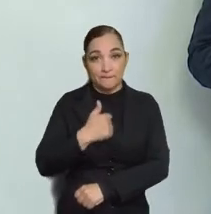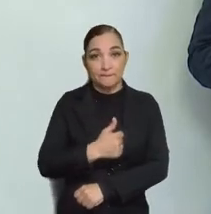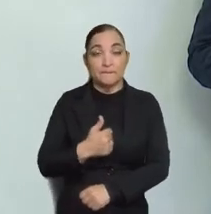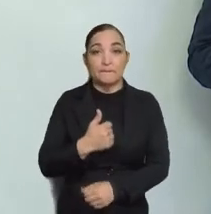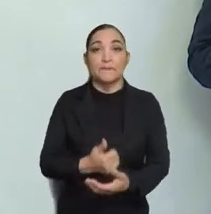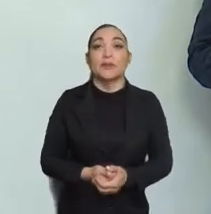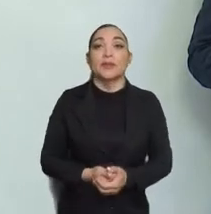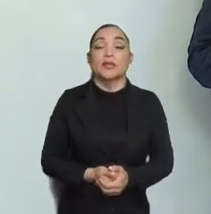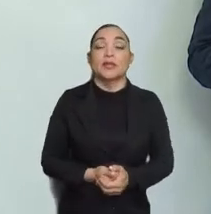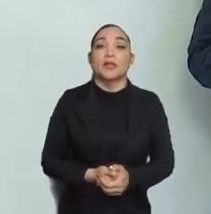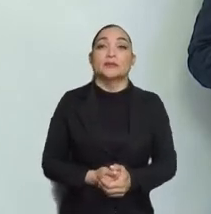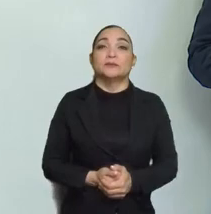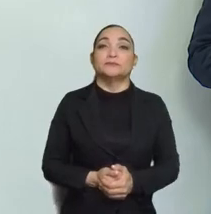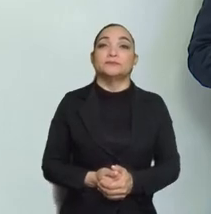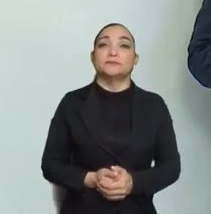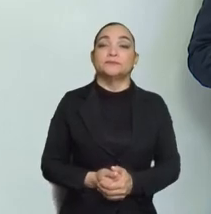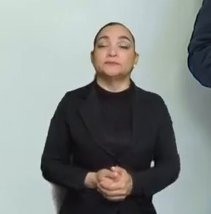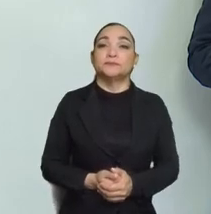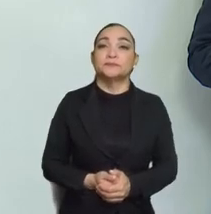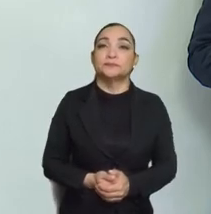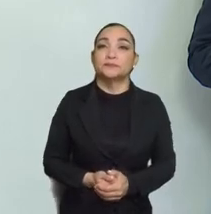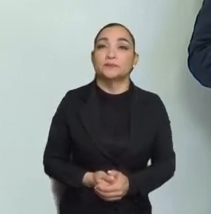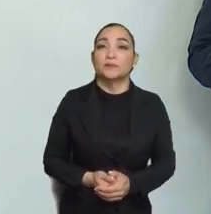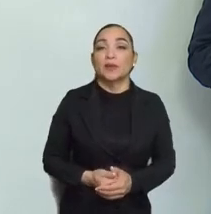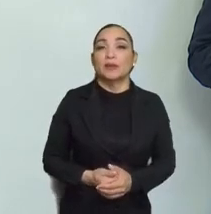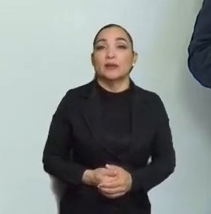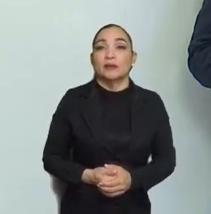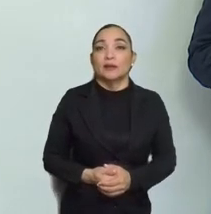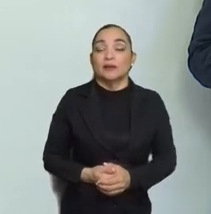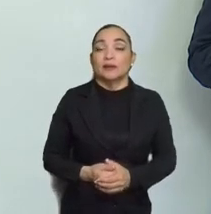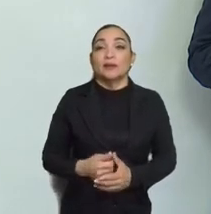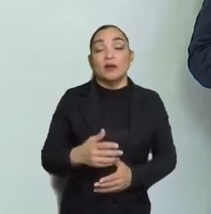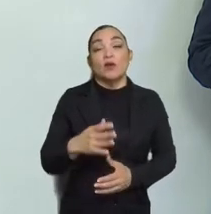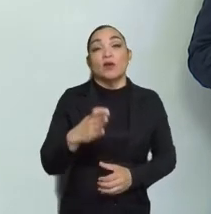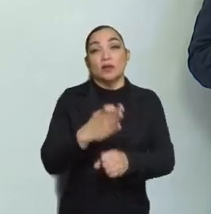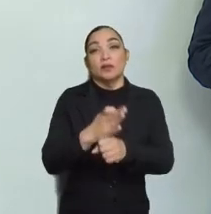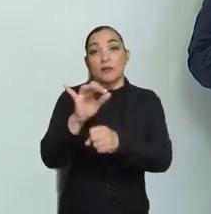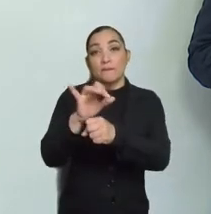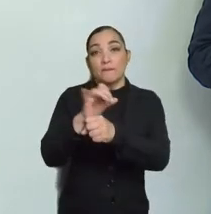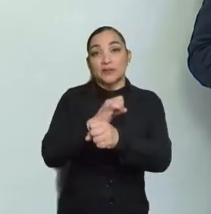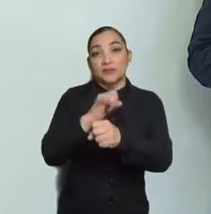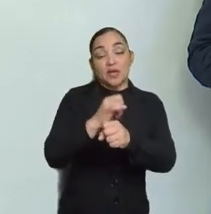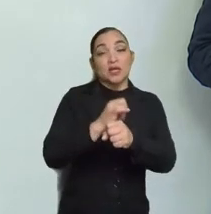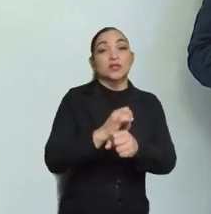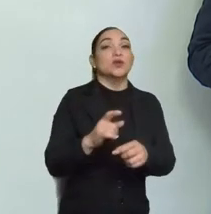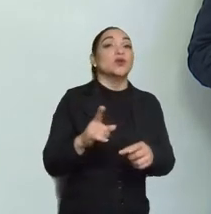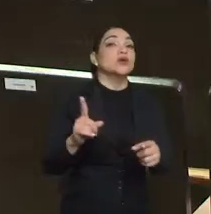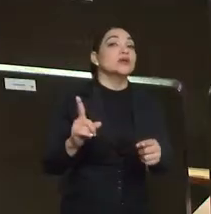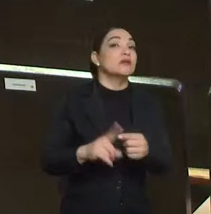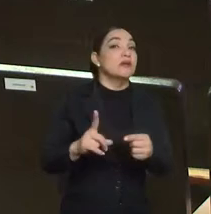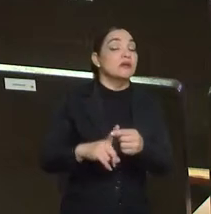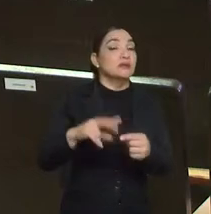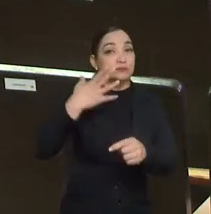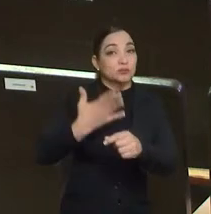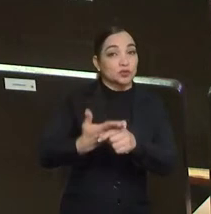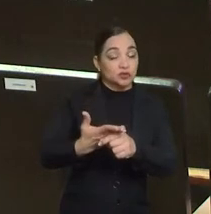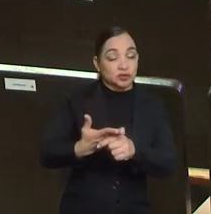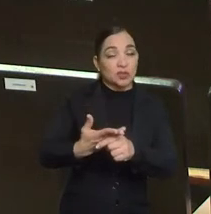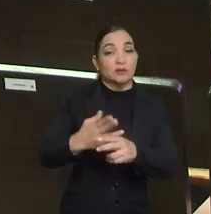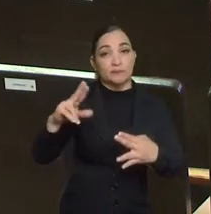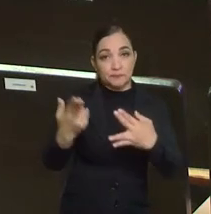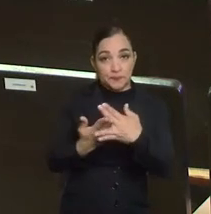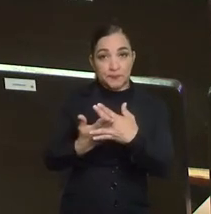indicios muy certeros del responsable. También tenemos un protocolo ya de atención para los huérfanos. Acuérdense